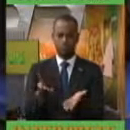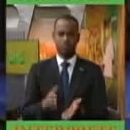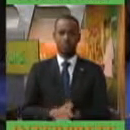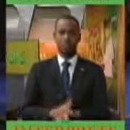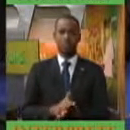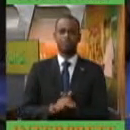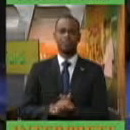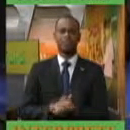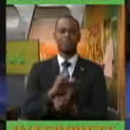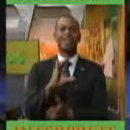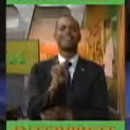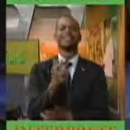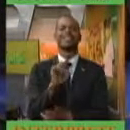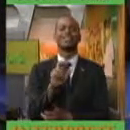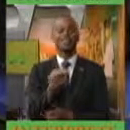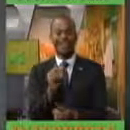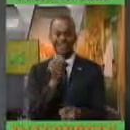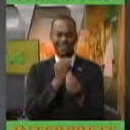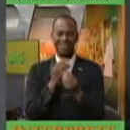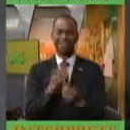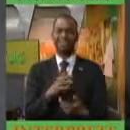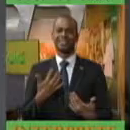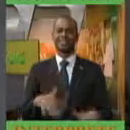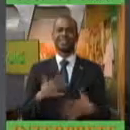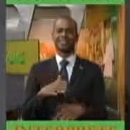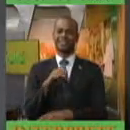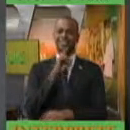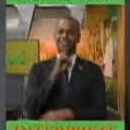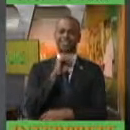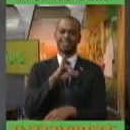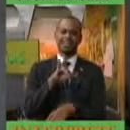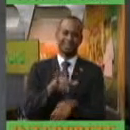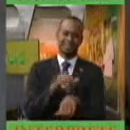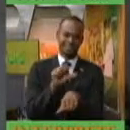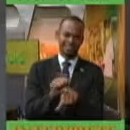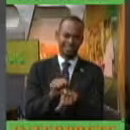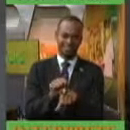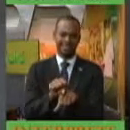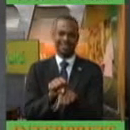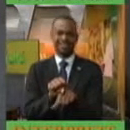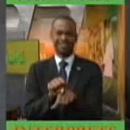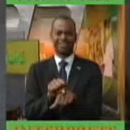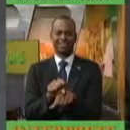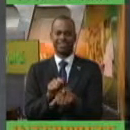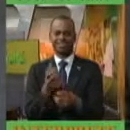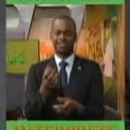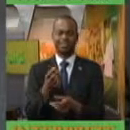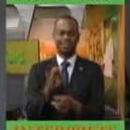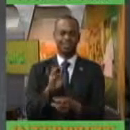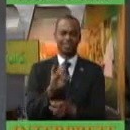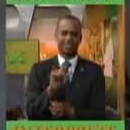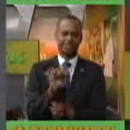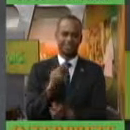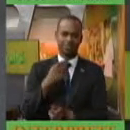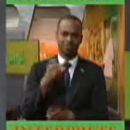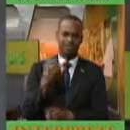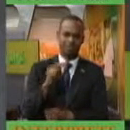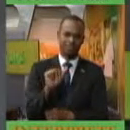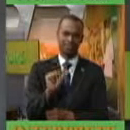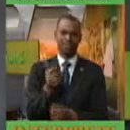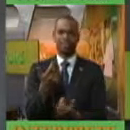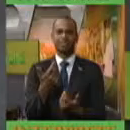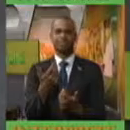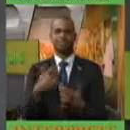pues, sin duda alguna, San Juan de la Maguana, Las Matas de Farfán, Elías Piña, han